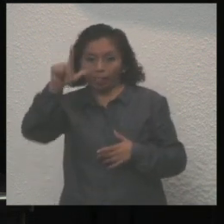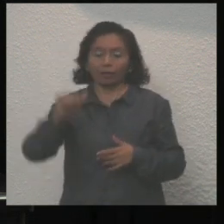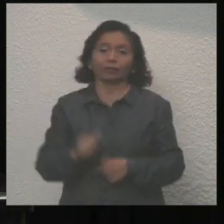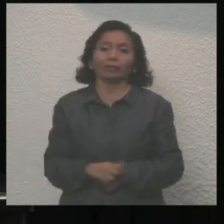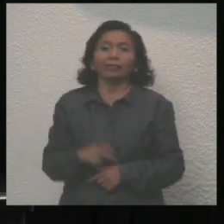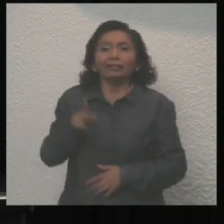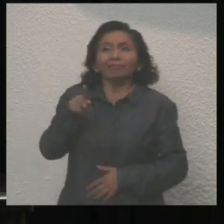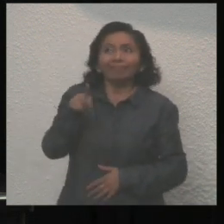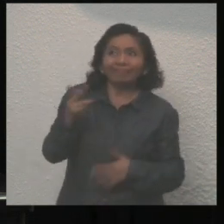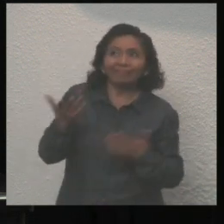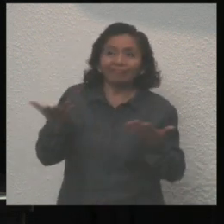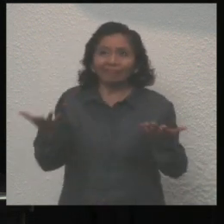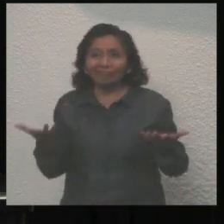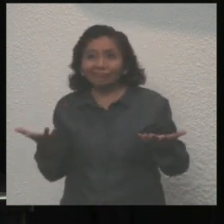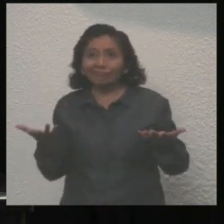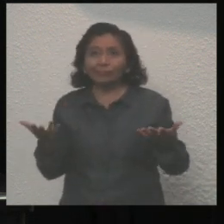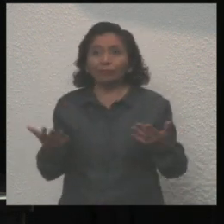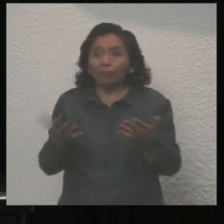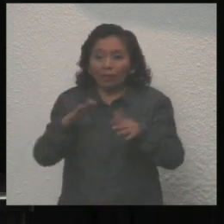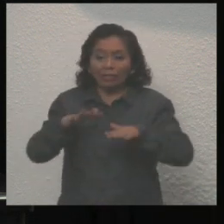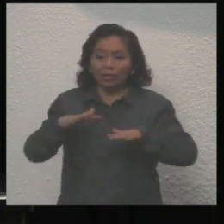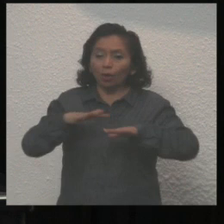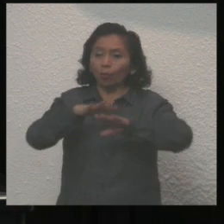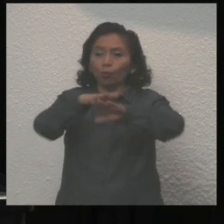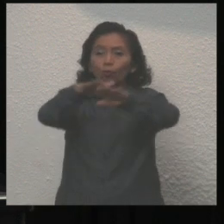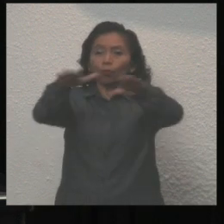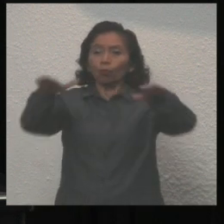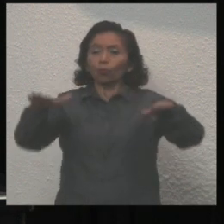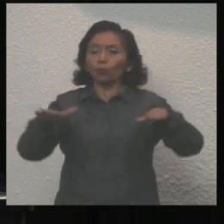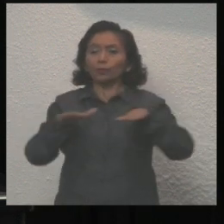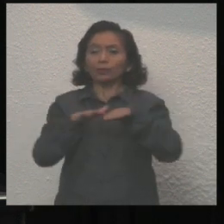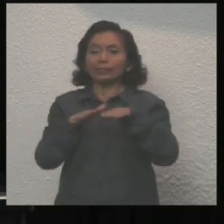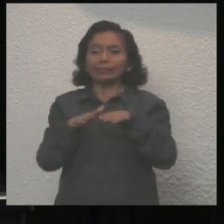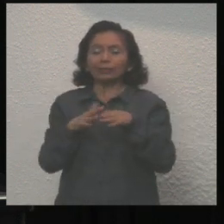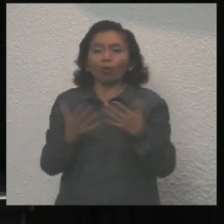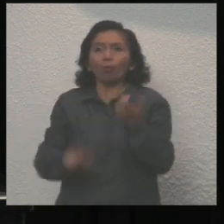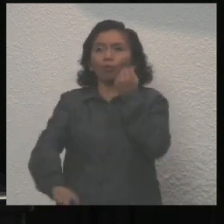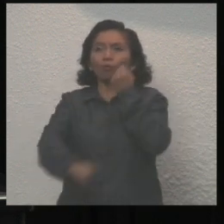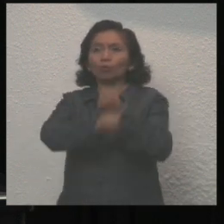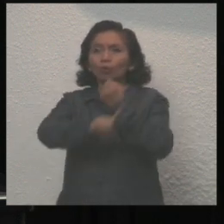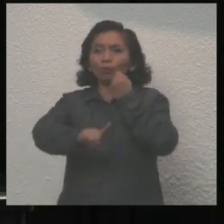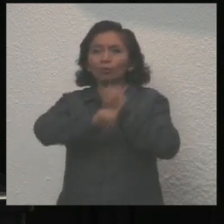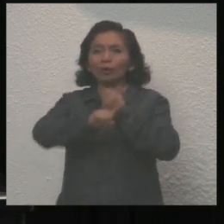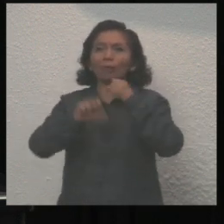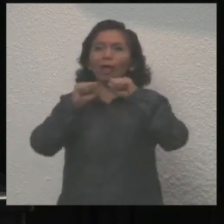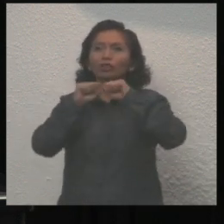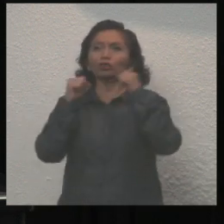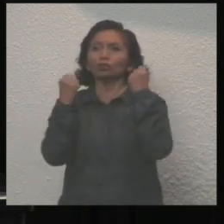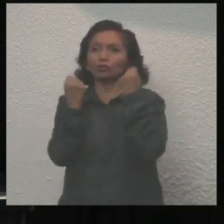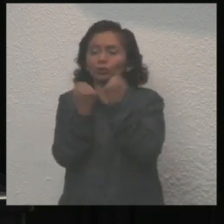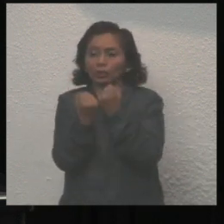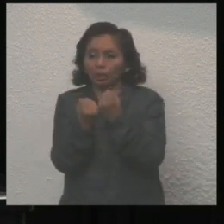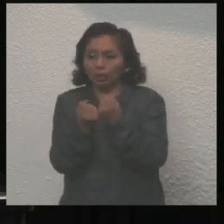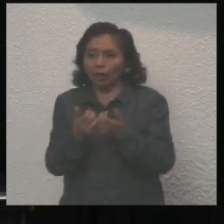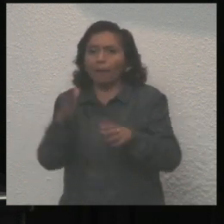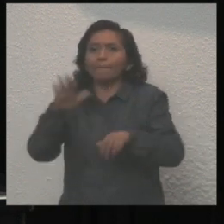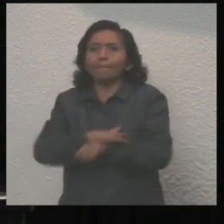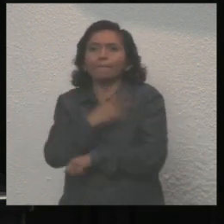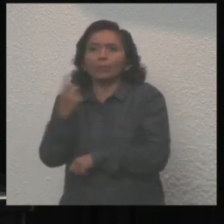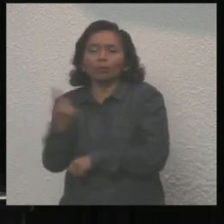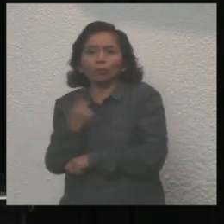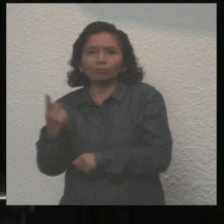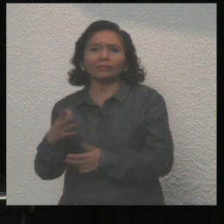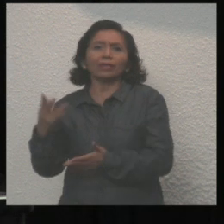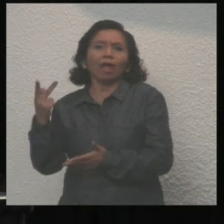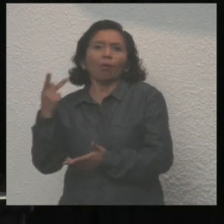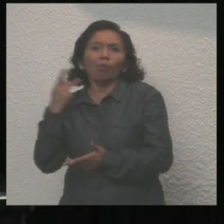Desgraciadamente estamos frente a un escenario de crisis social mayor en la medida que las políticas destinadas a enfrentarla y